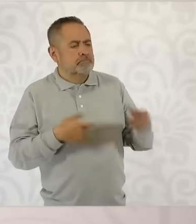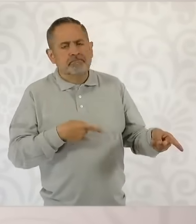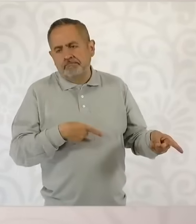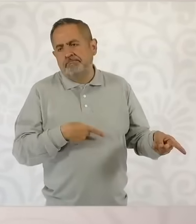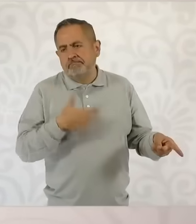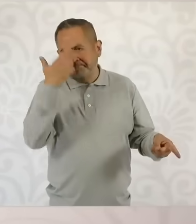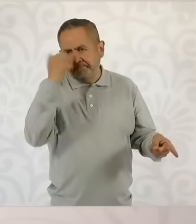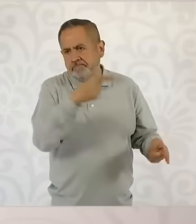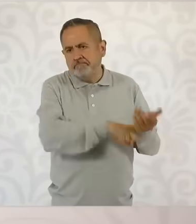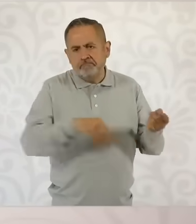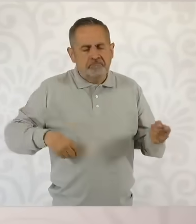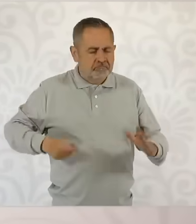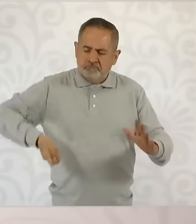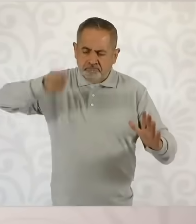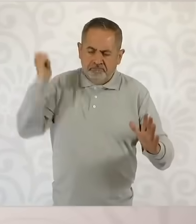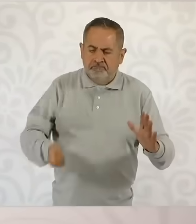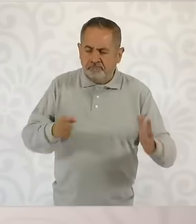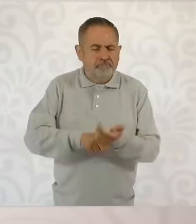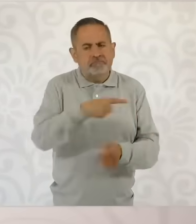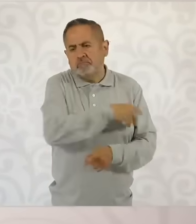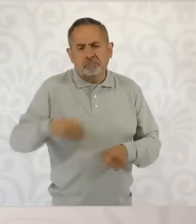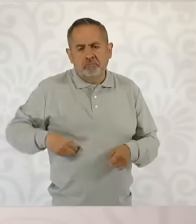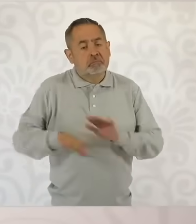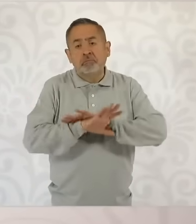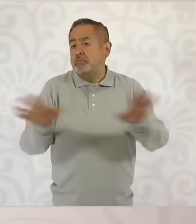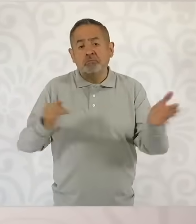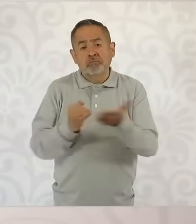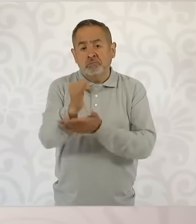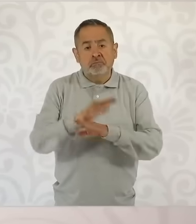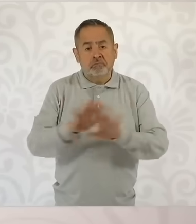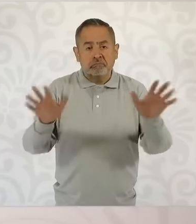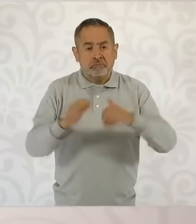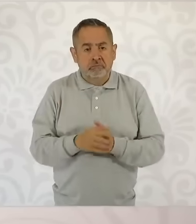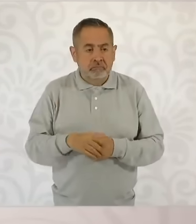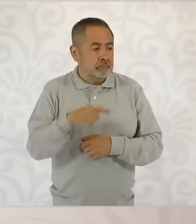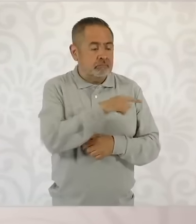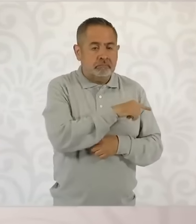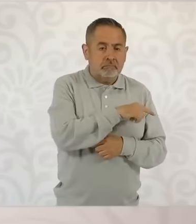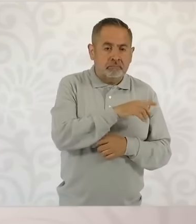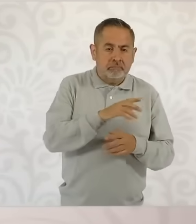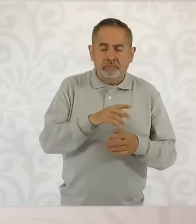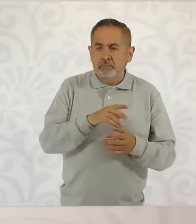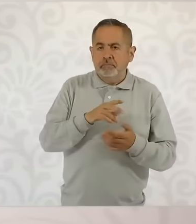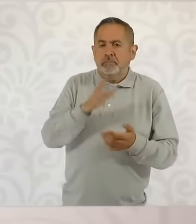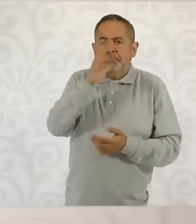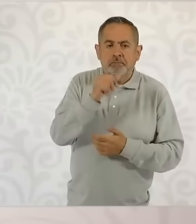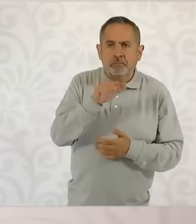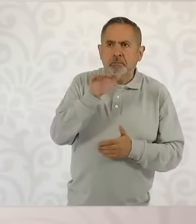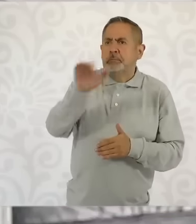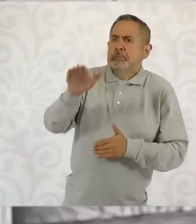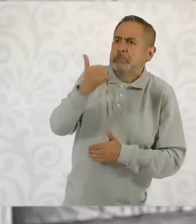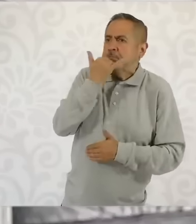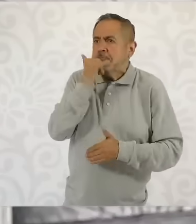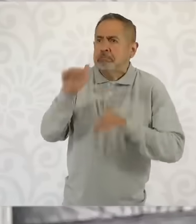admitiendo la validez de la demanda. Entonces ya no tienen la justicia normal, digamos,